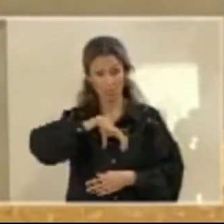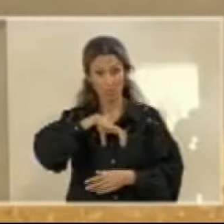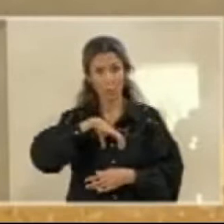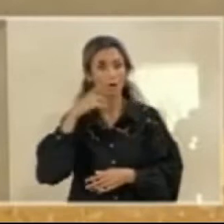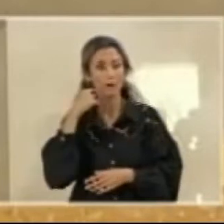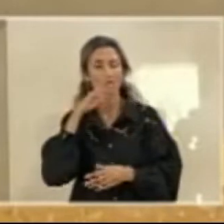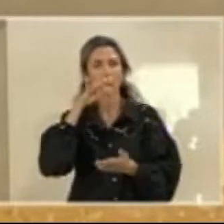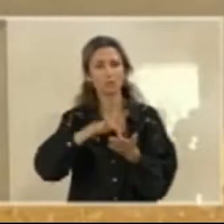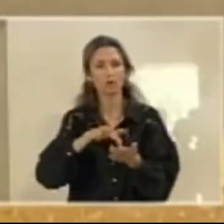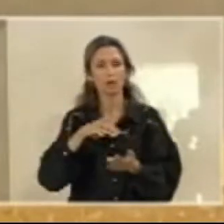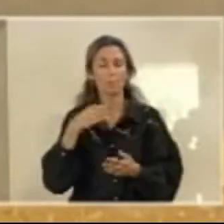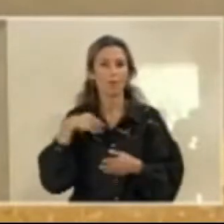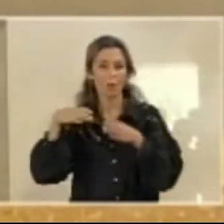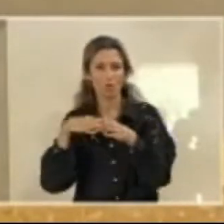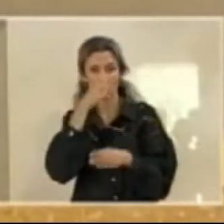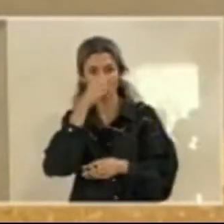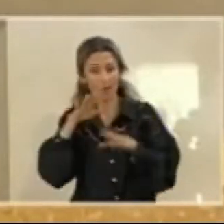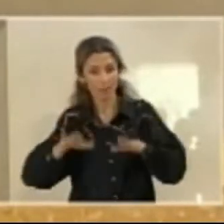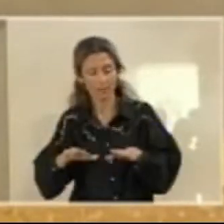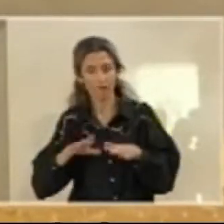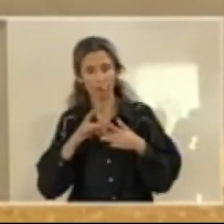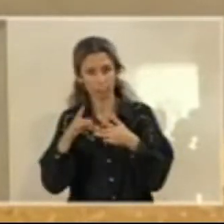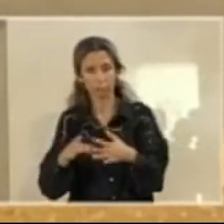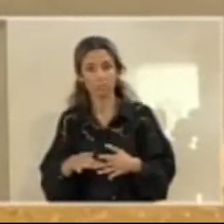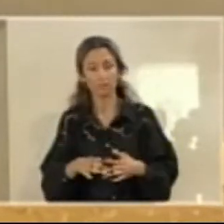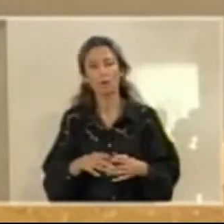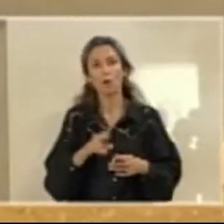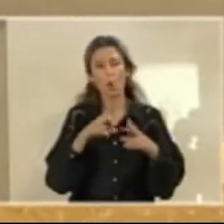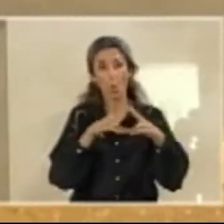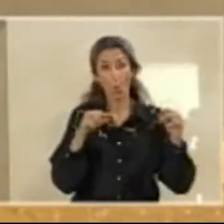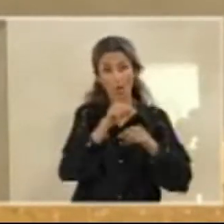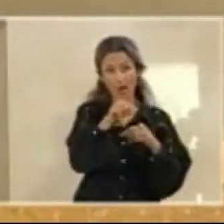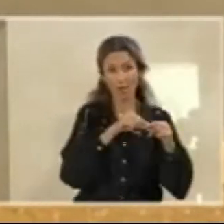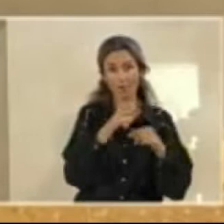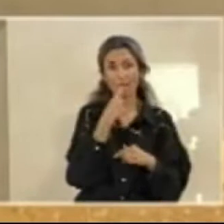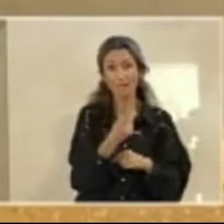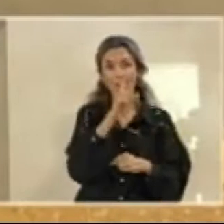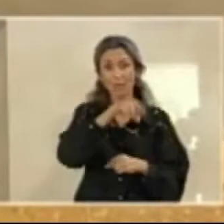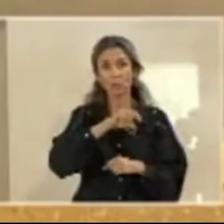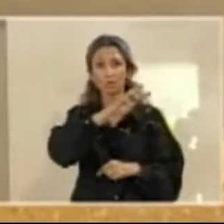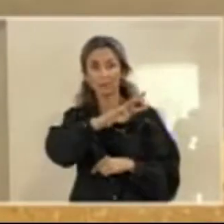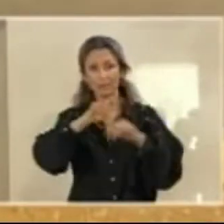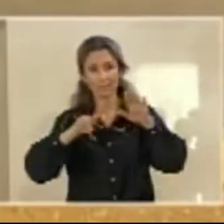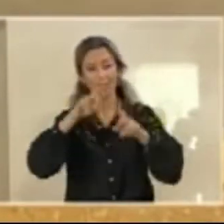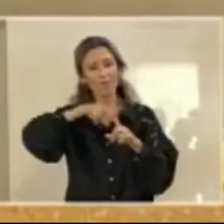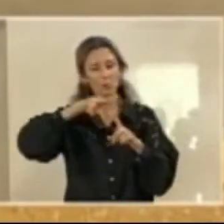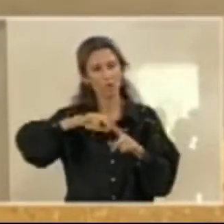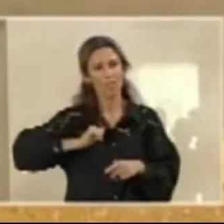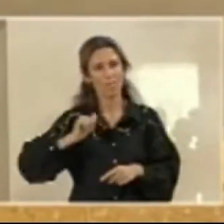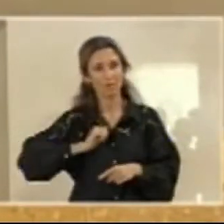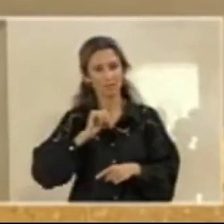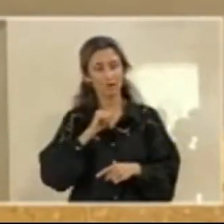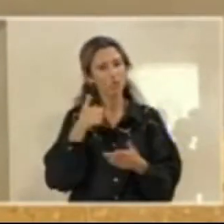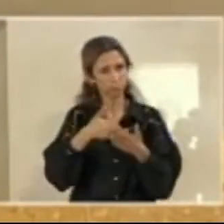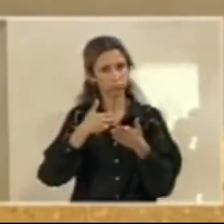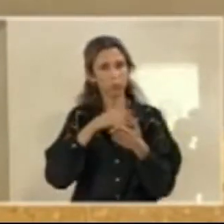el gobierno del partido socialista que la udef encontró 1.126 facturas falsas acreditadas por